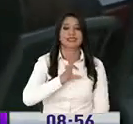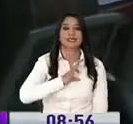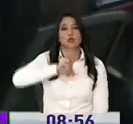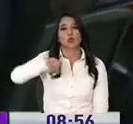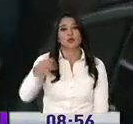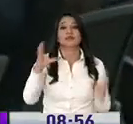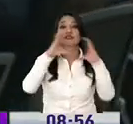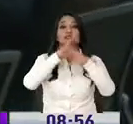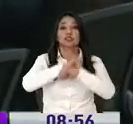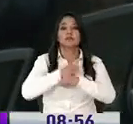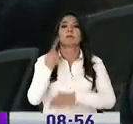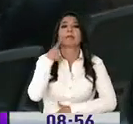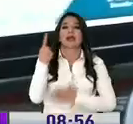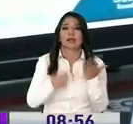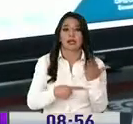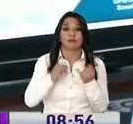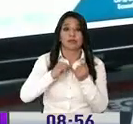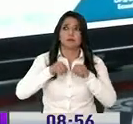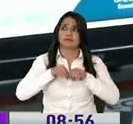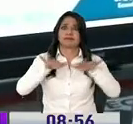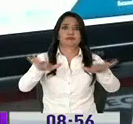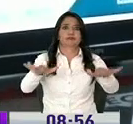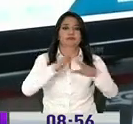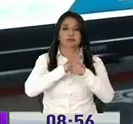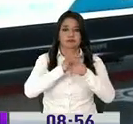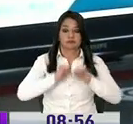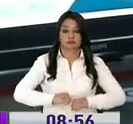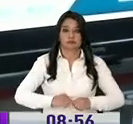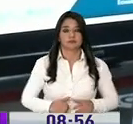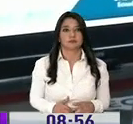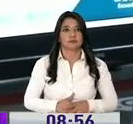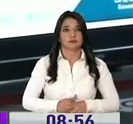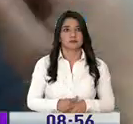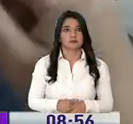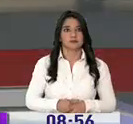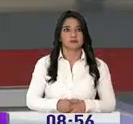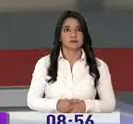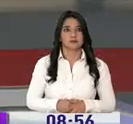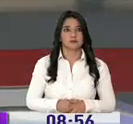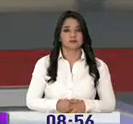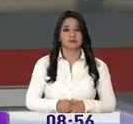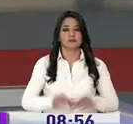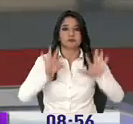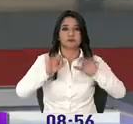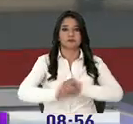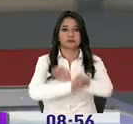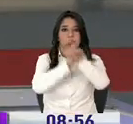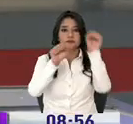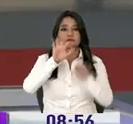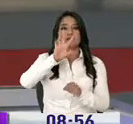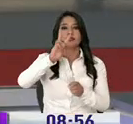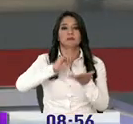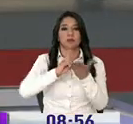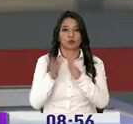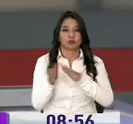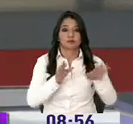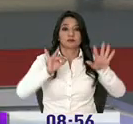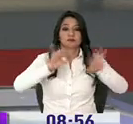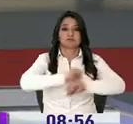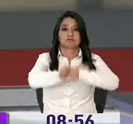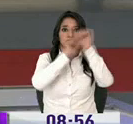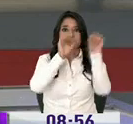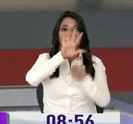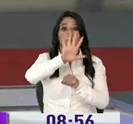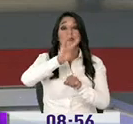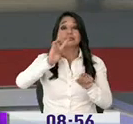a fin de evitar que el brote llegue al país, informó Marilyn Jaramillo. 8:56 en la mañana, 7:56 allá